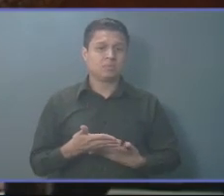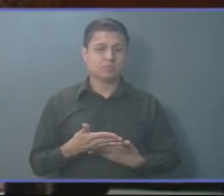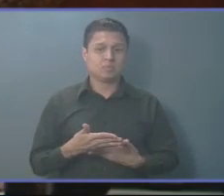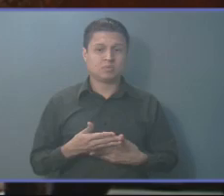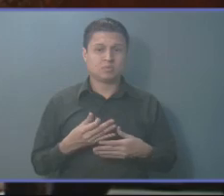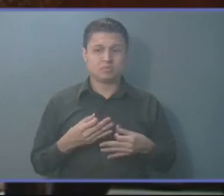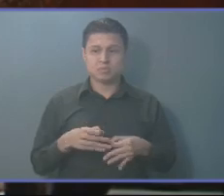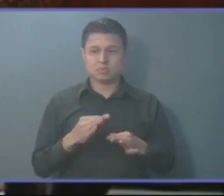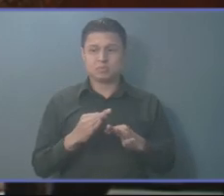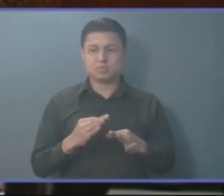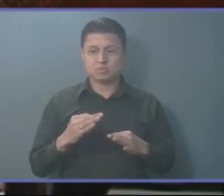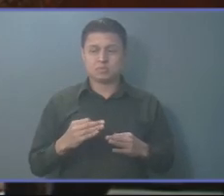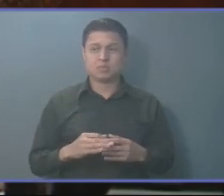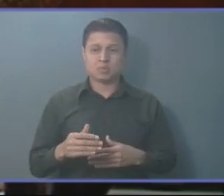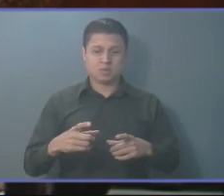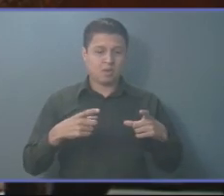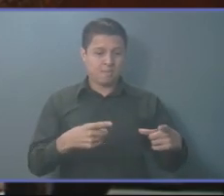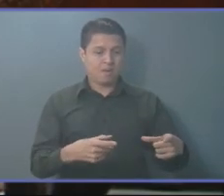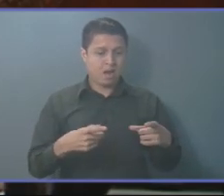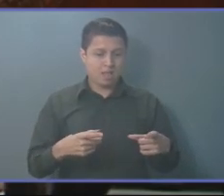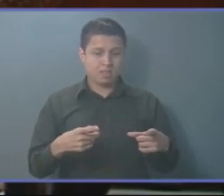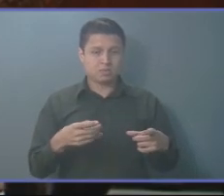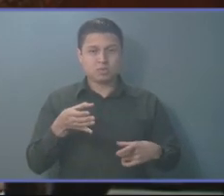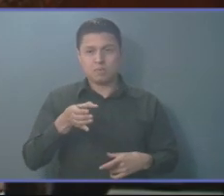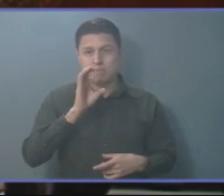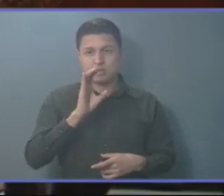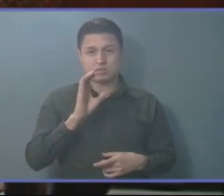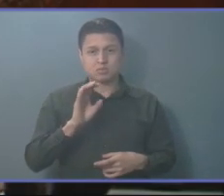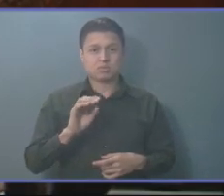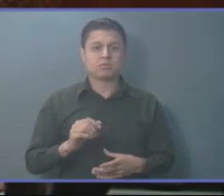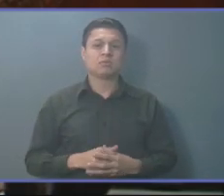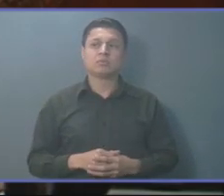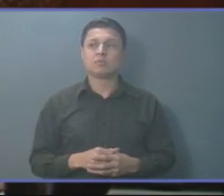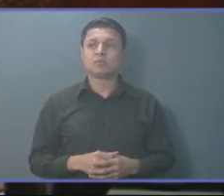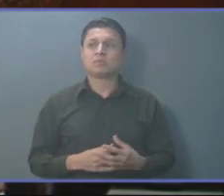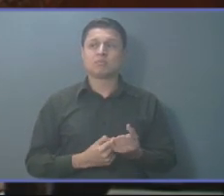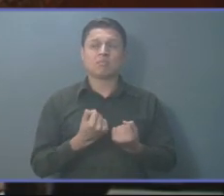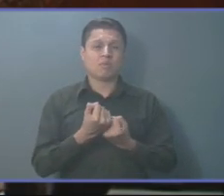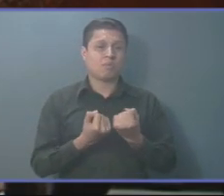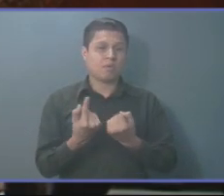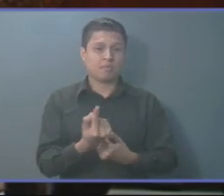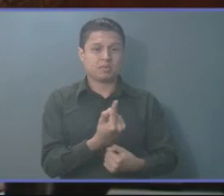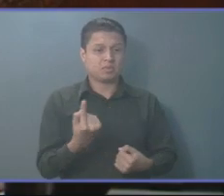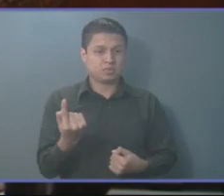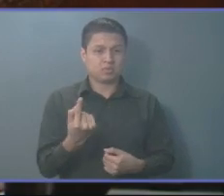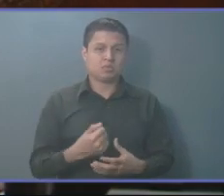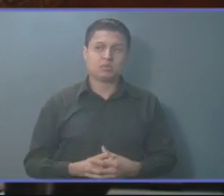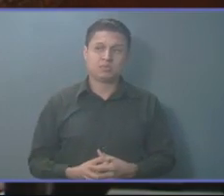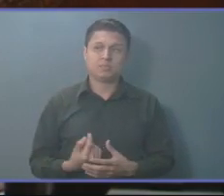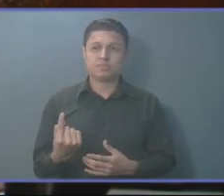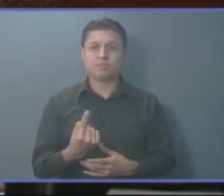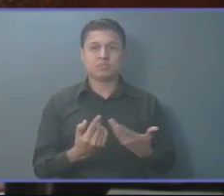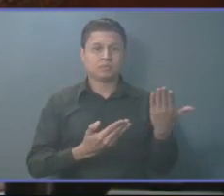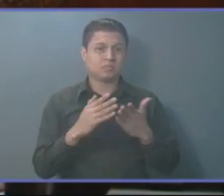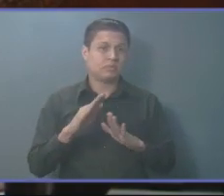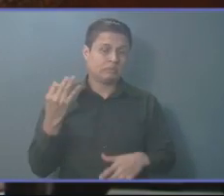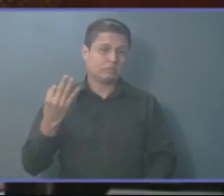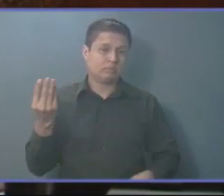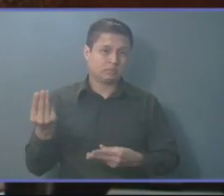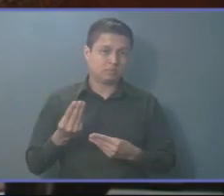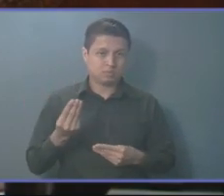Poner a disposición platos, vasos y cubiertos descartables para los usos del personal y clientes de ser